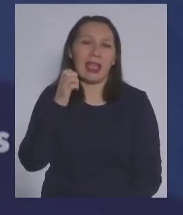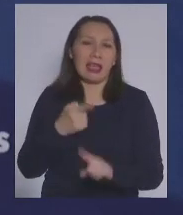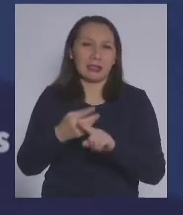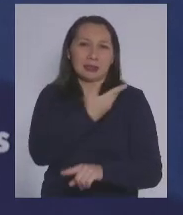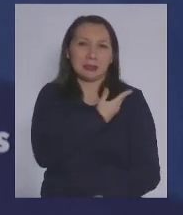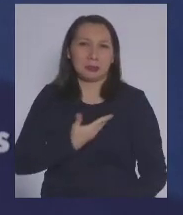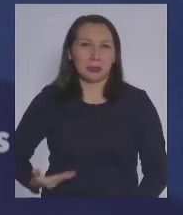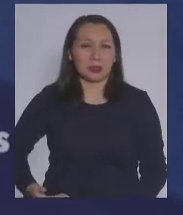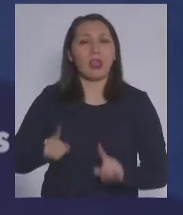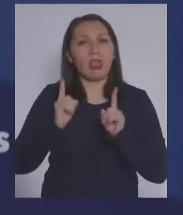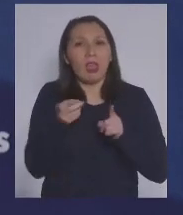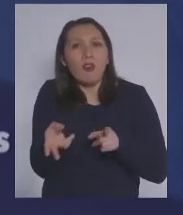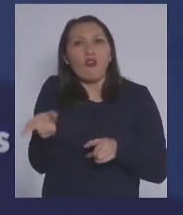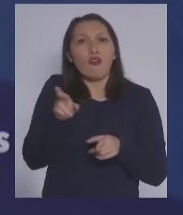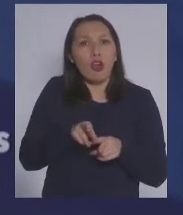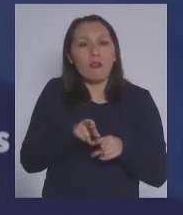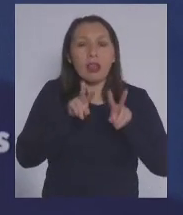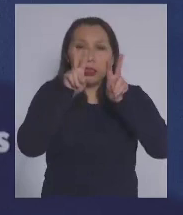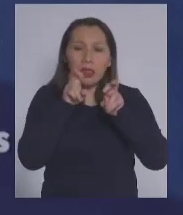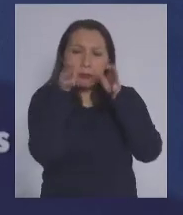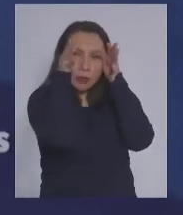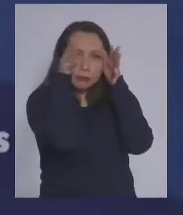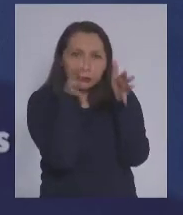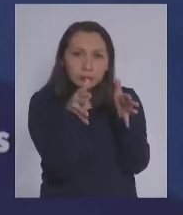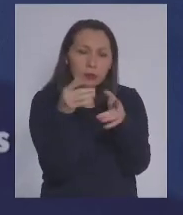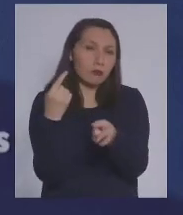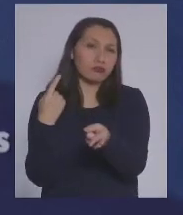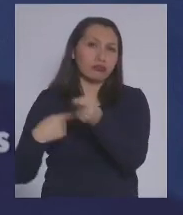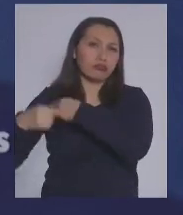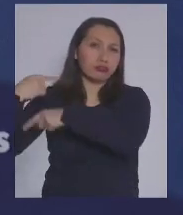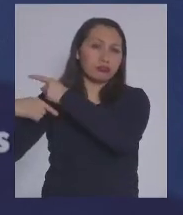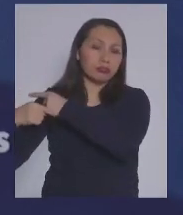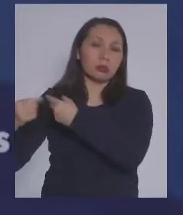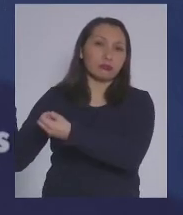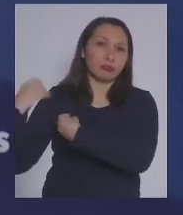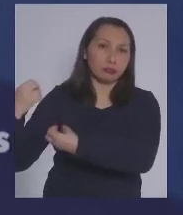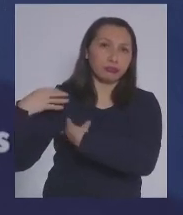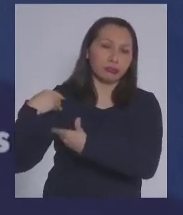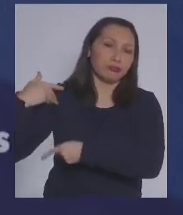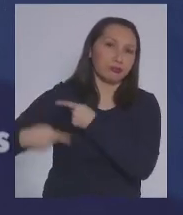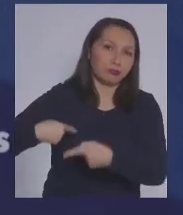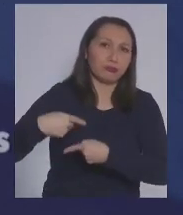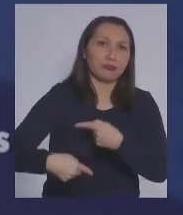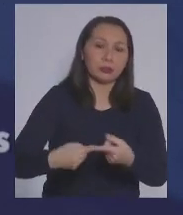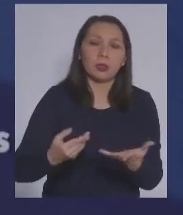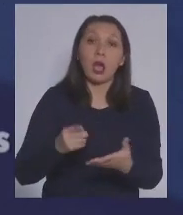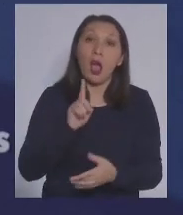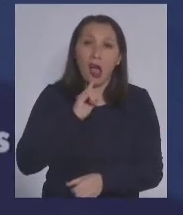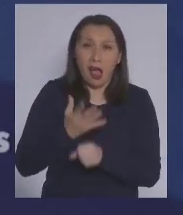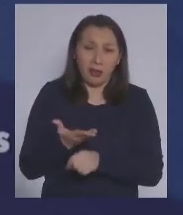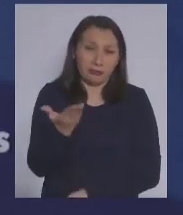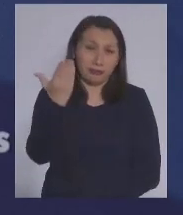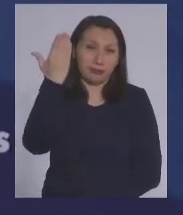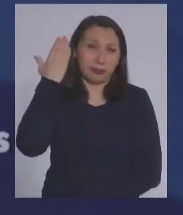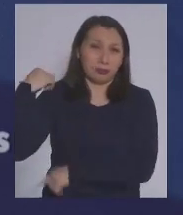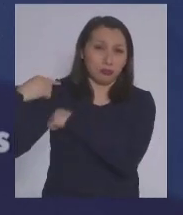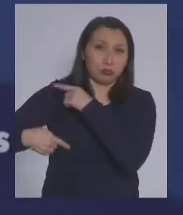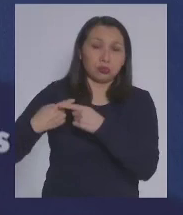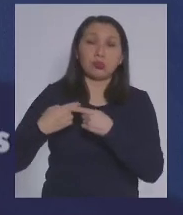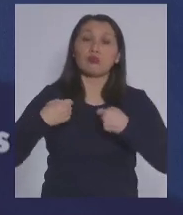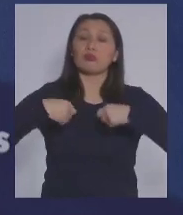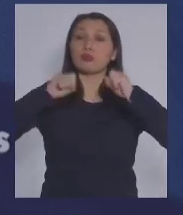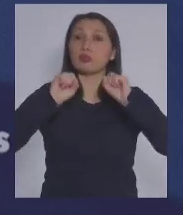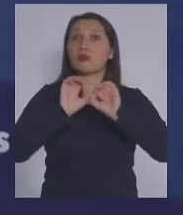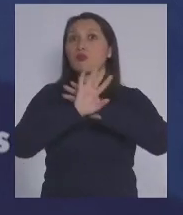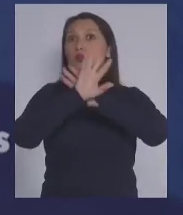retomar temas que la historia nos ha enseñado tenemos una historia de gloria y una